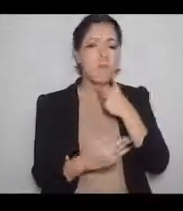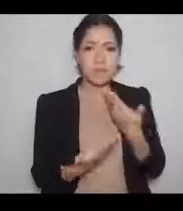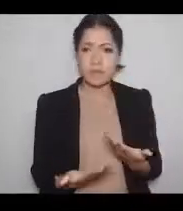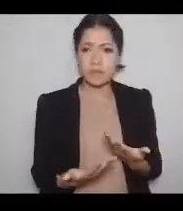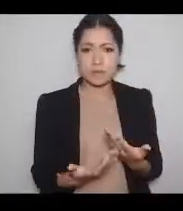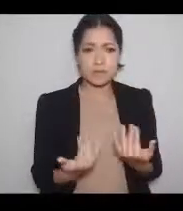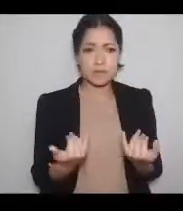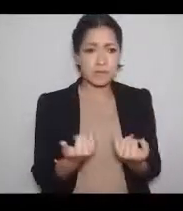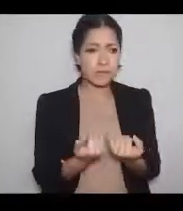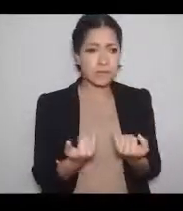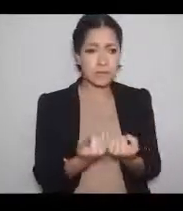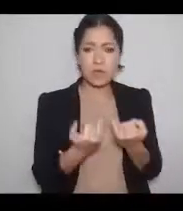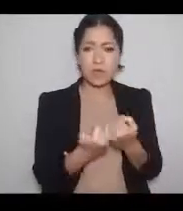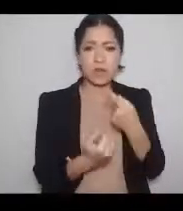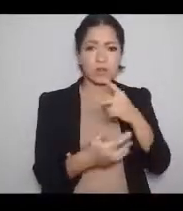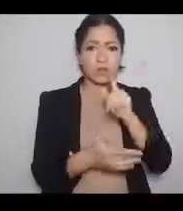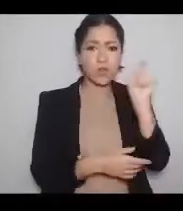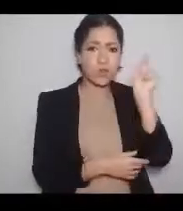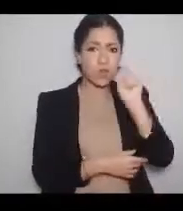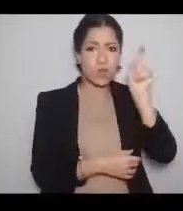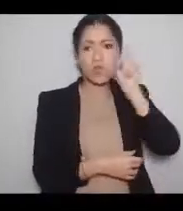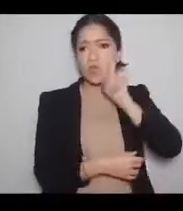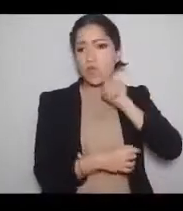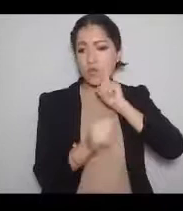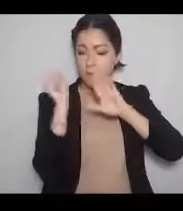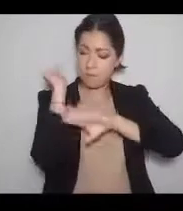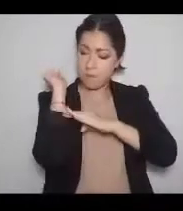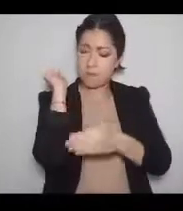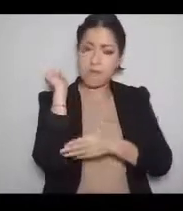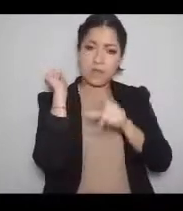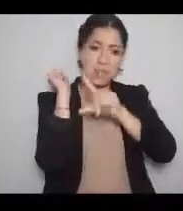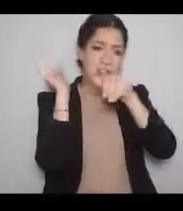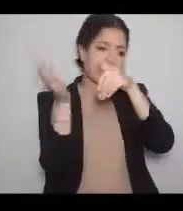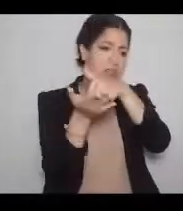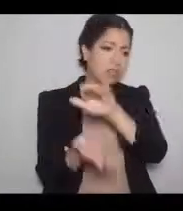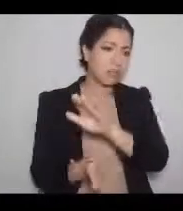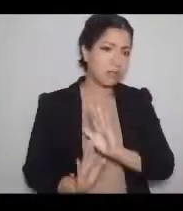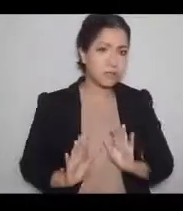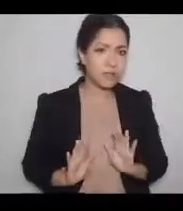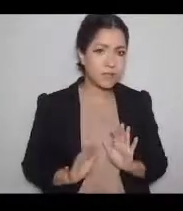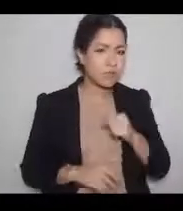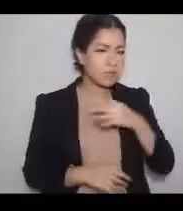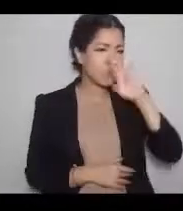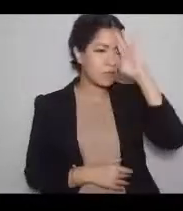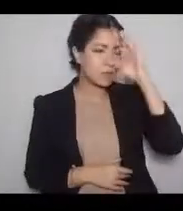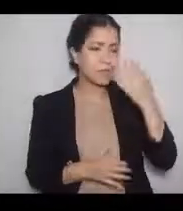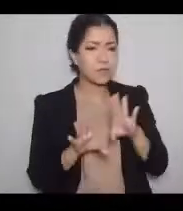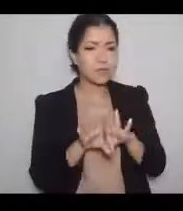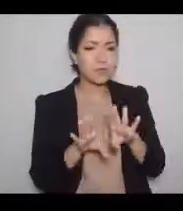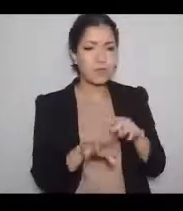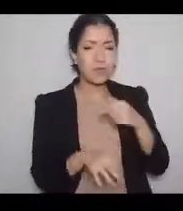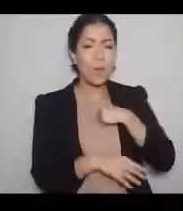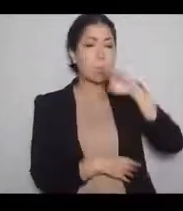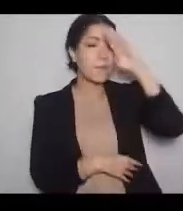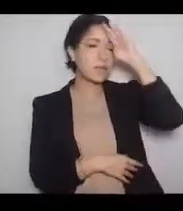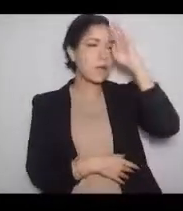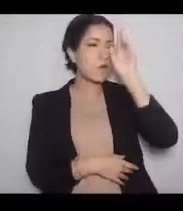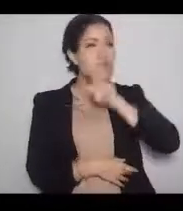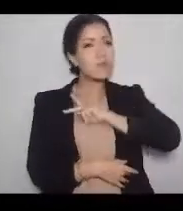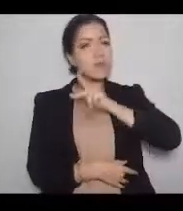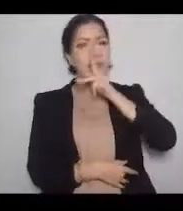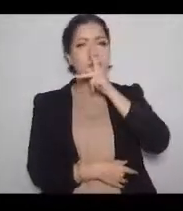El niño pensaba que era un marinero. Me gustaban los barcos para arma. Imaginaba que estaba en un